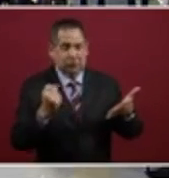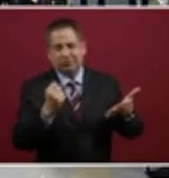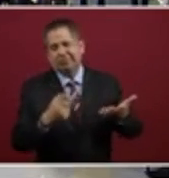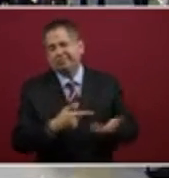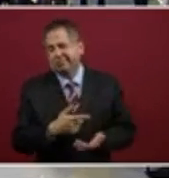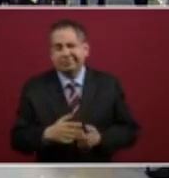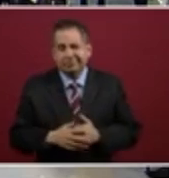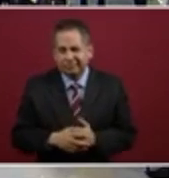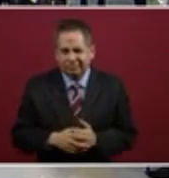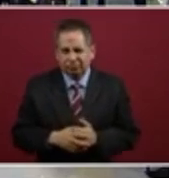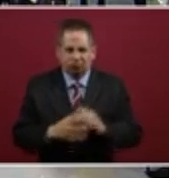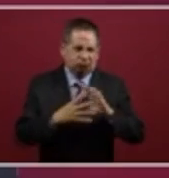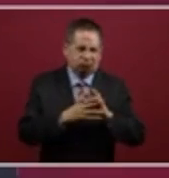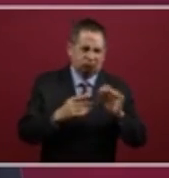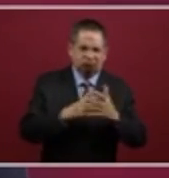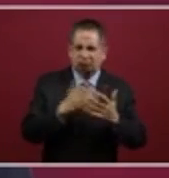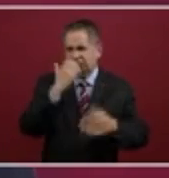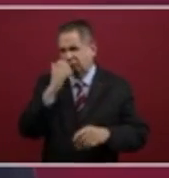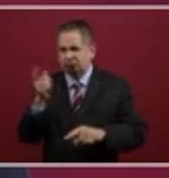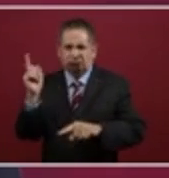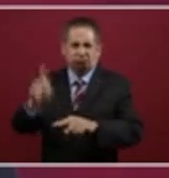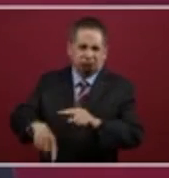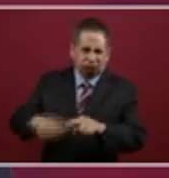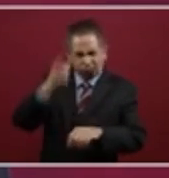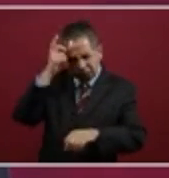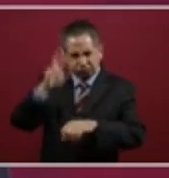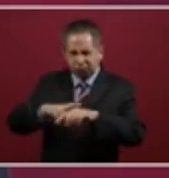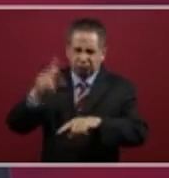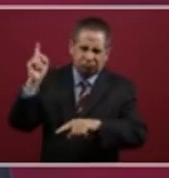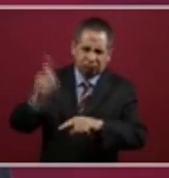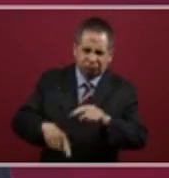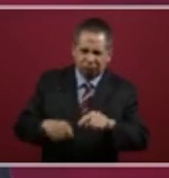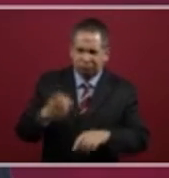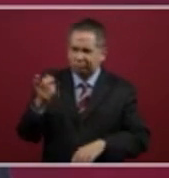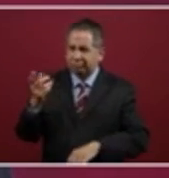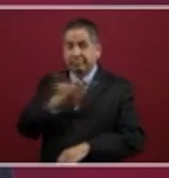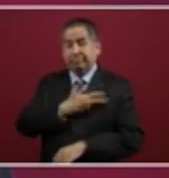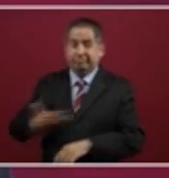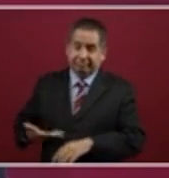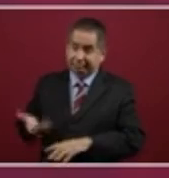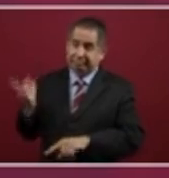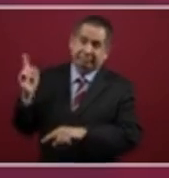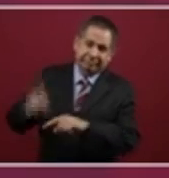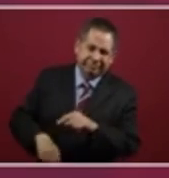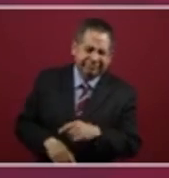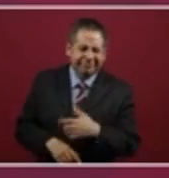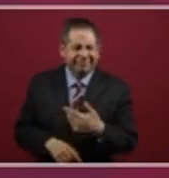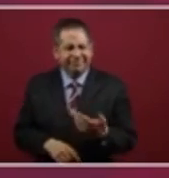y están ya pidiendo la renuncia del presidente.